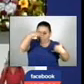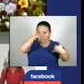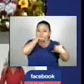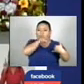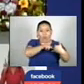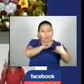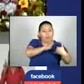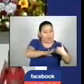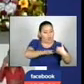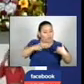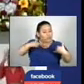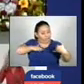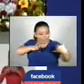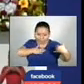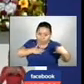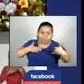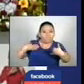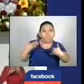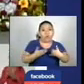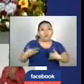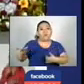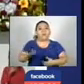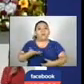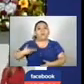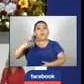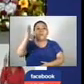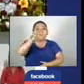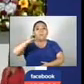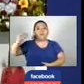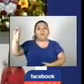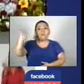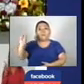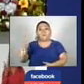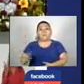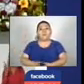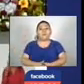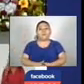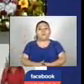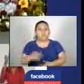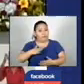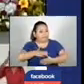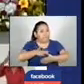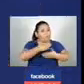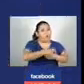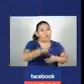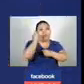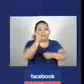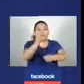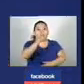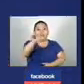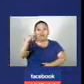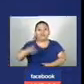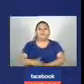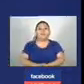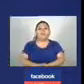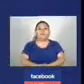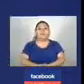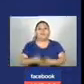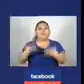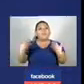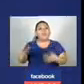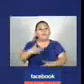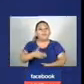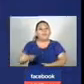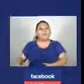Díaz-Canel, todo el apoyo de la República Bolivariana de Venezuela al pueblo de Cuba. El mandatario brasileño Jair